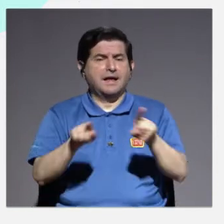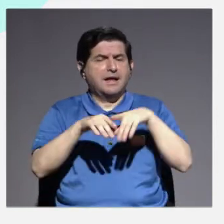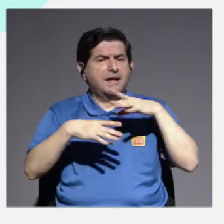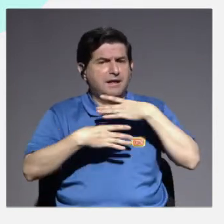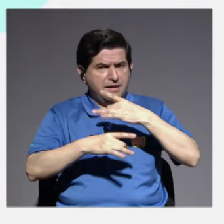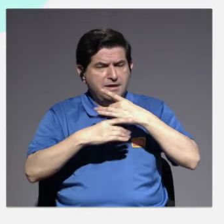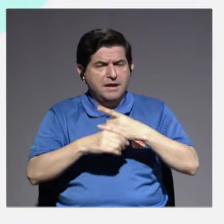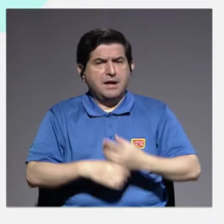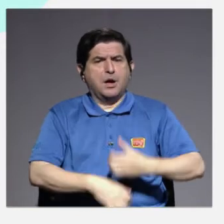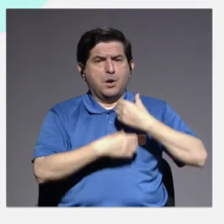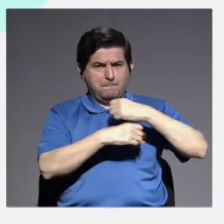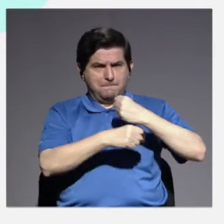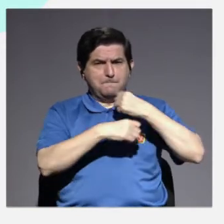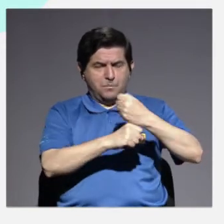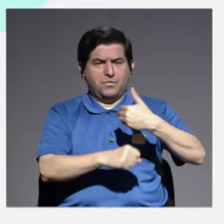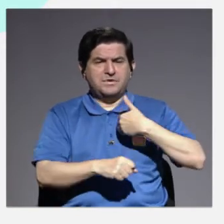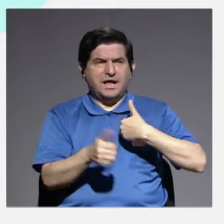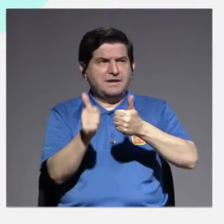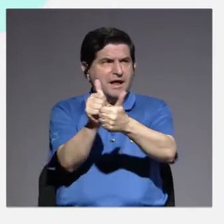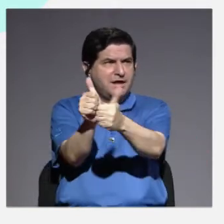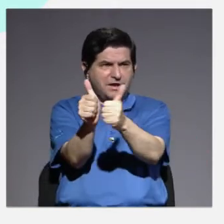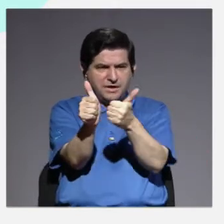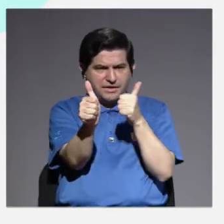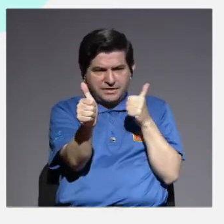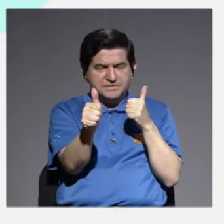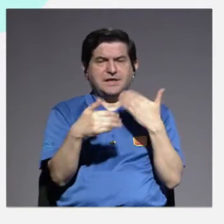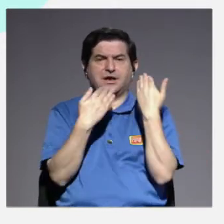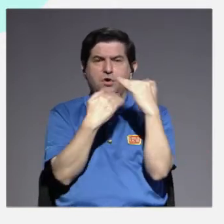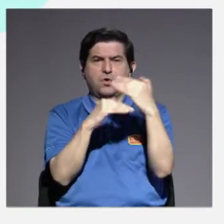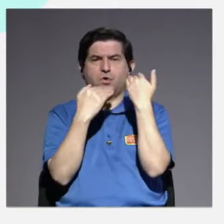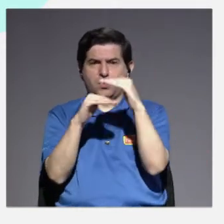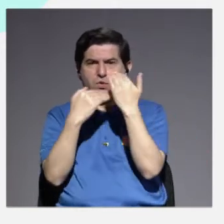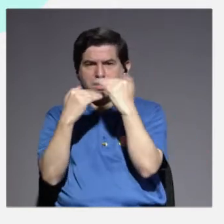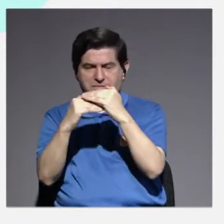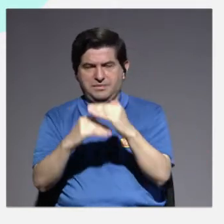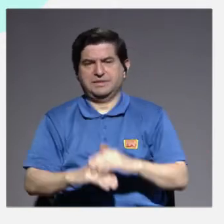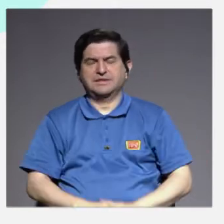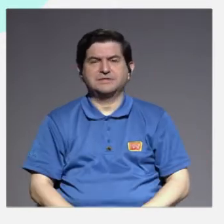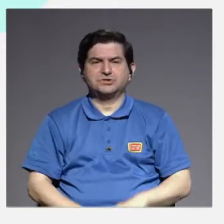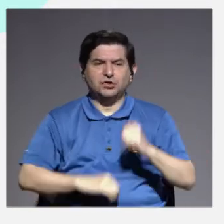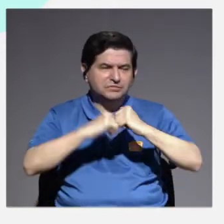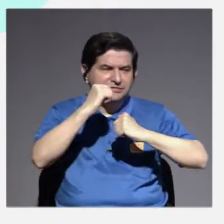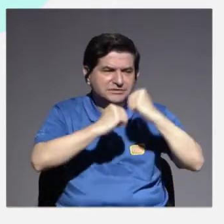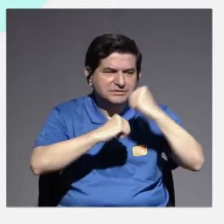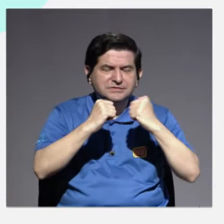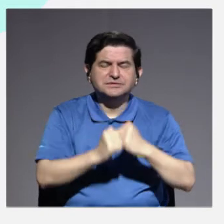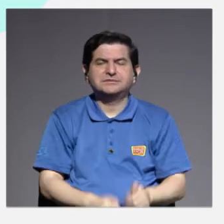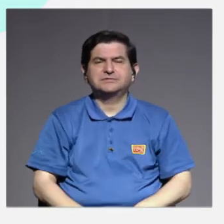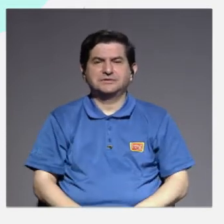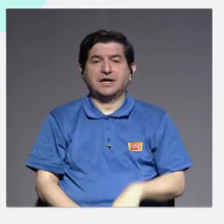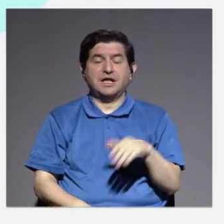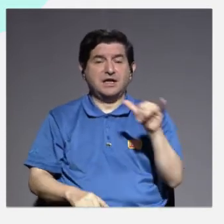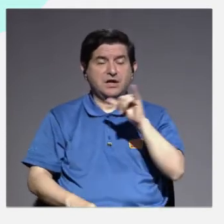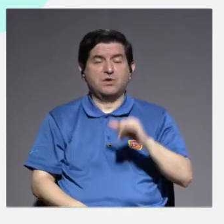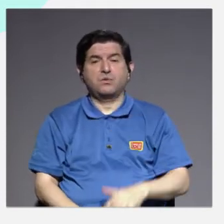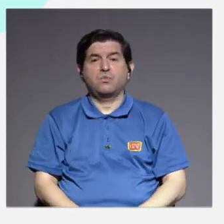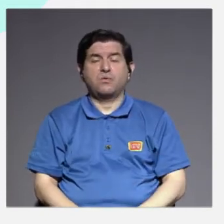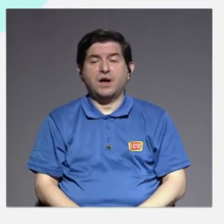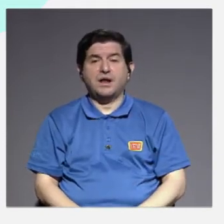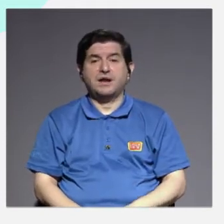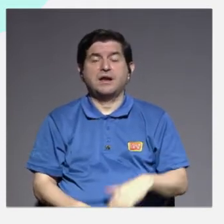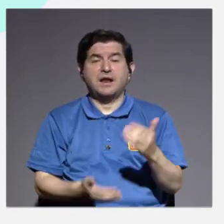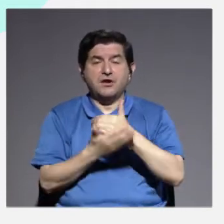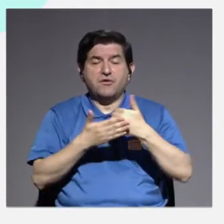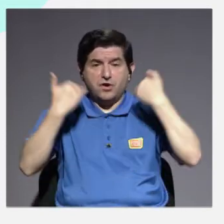de que las municipalidades que tienen rezagos a nivel o limitaciones, por ejemplo, en términos de infraestructura, capital humano, recursos